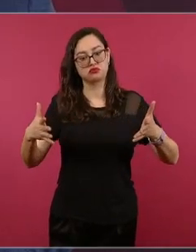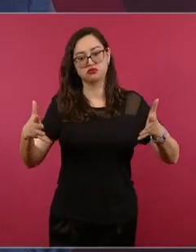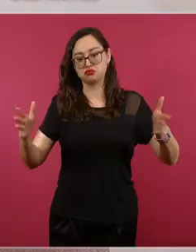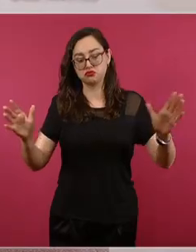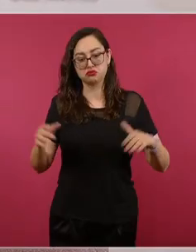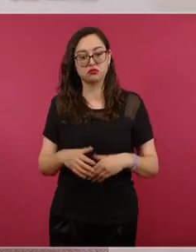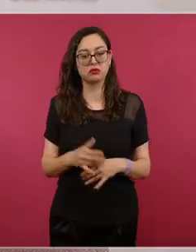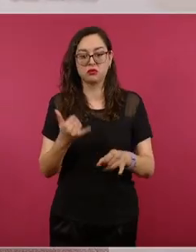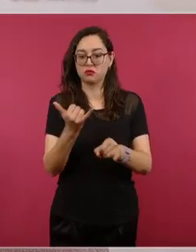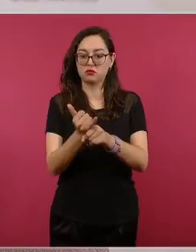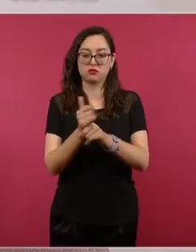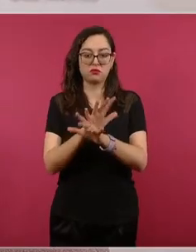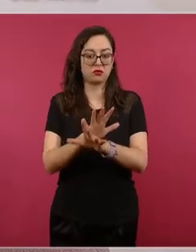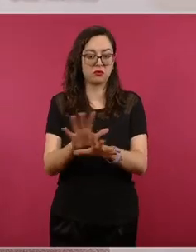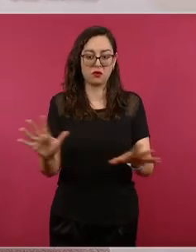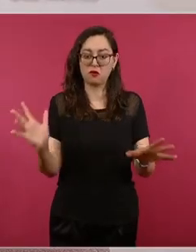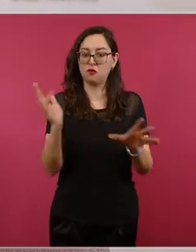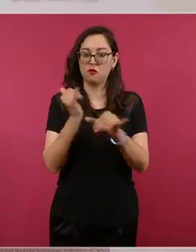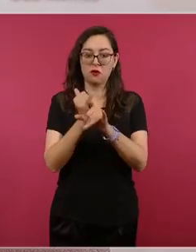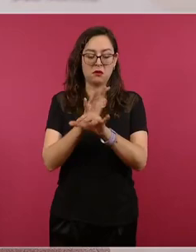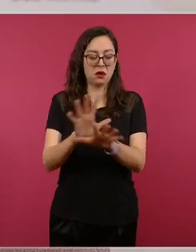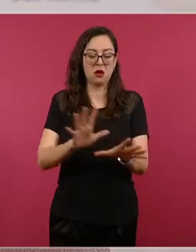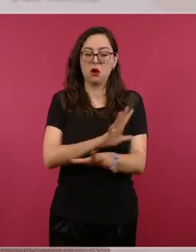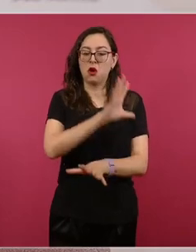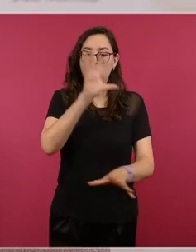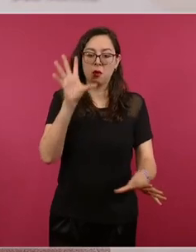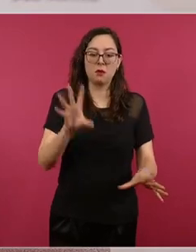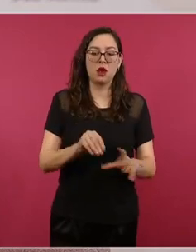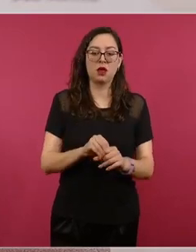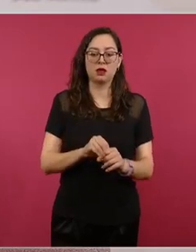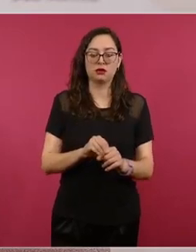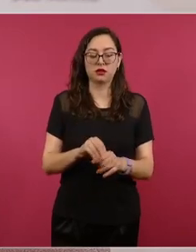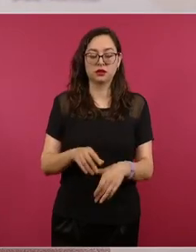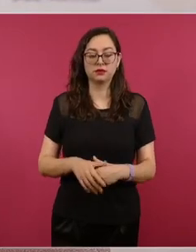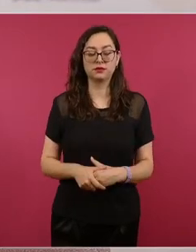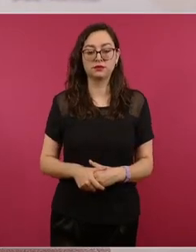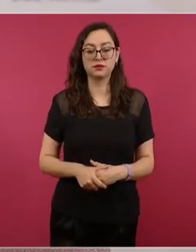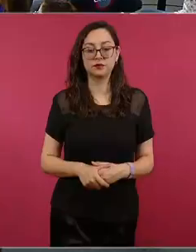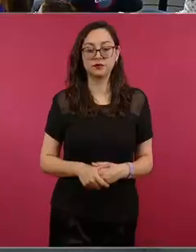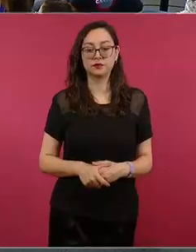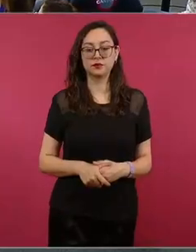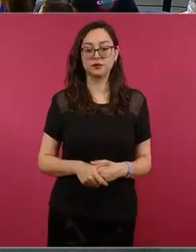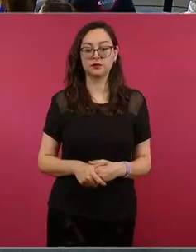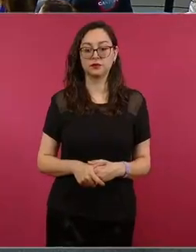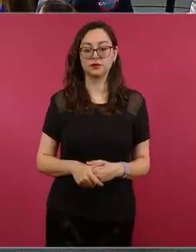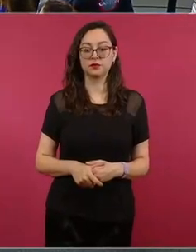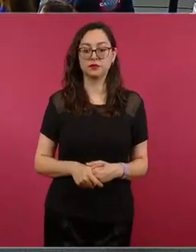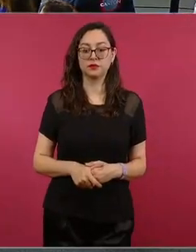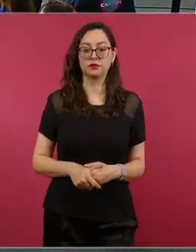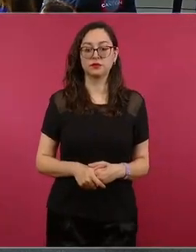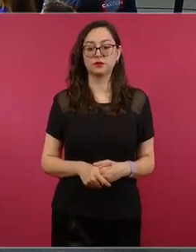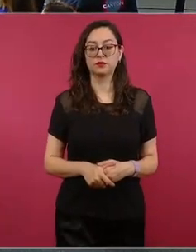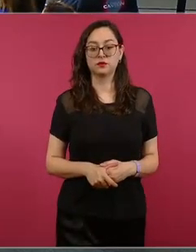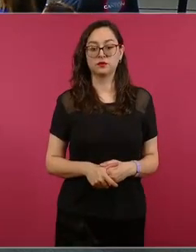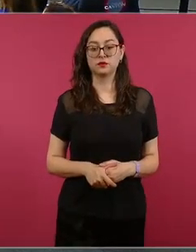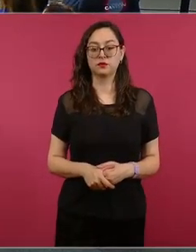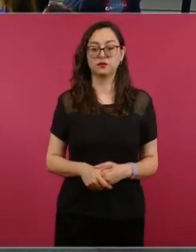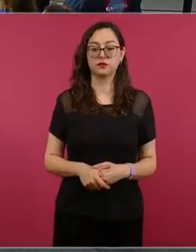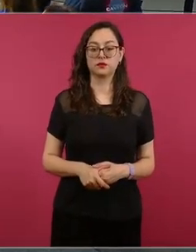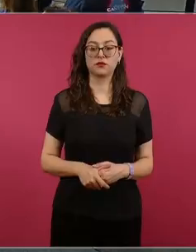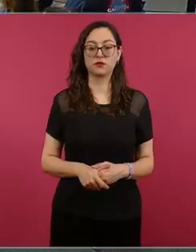y se da toda la información, todo lo que sucede. Ayer les puedo decir que